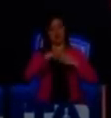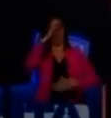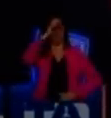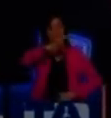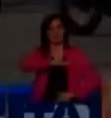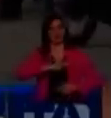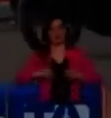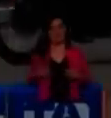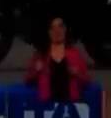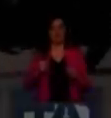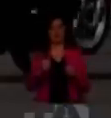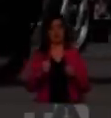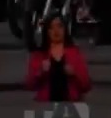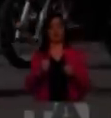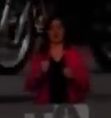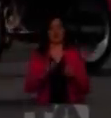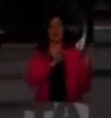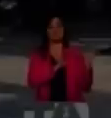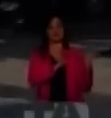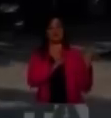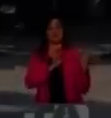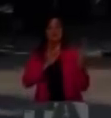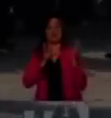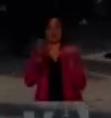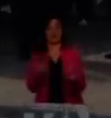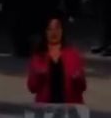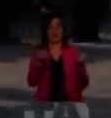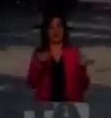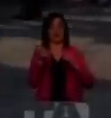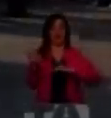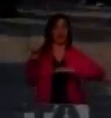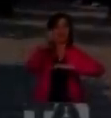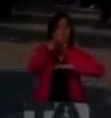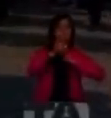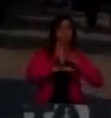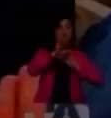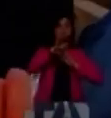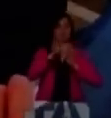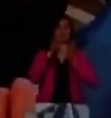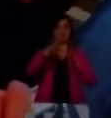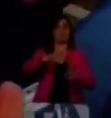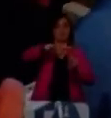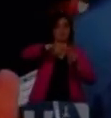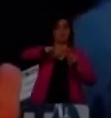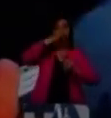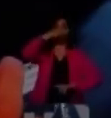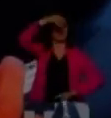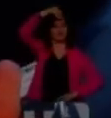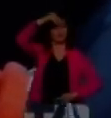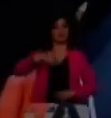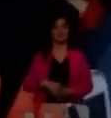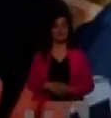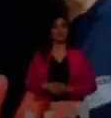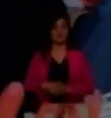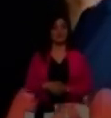ganado un héroe. Los restos mortales de Edison Almache, desde ahora Cabo Segundo, fueron sepultados en el Cementerio General de Santo Domingo.